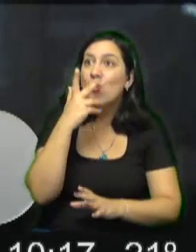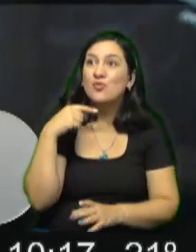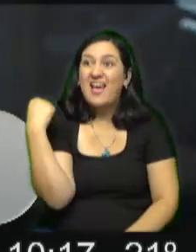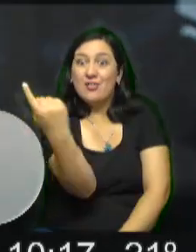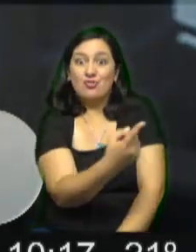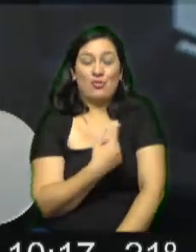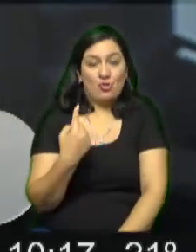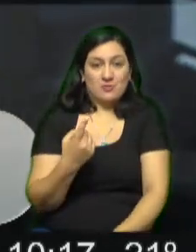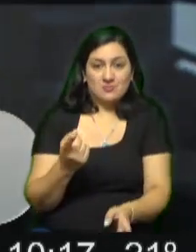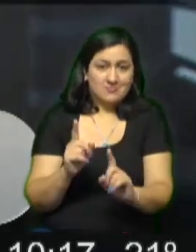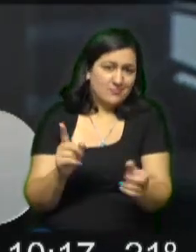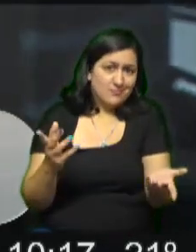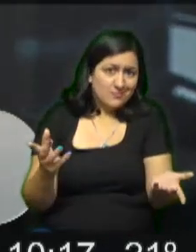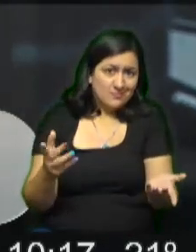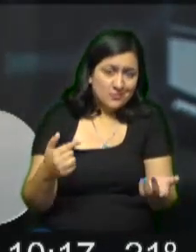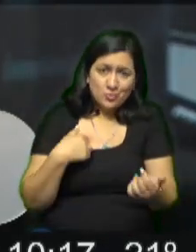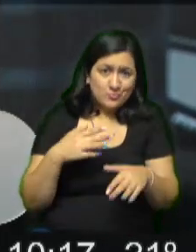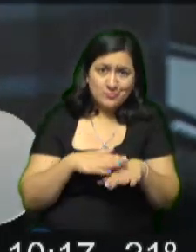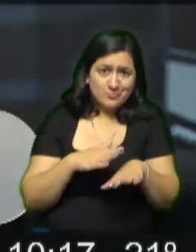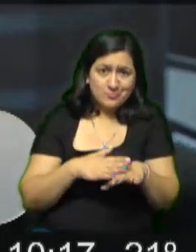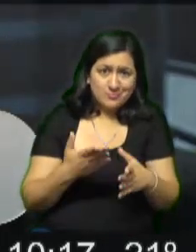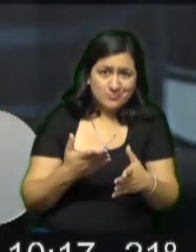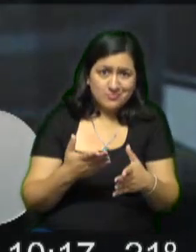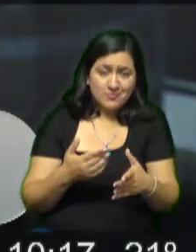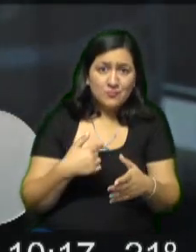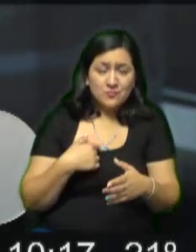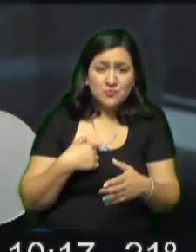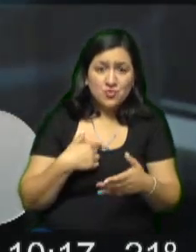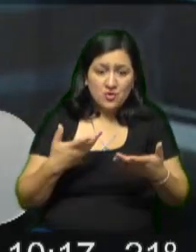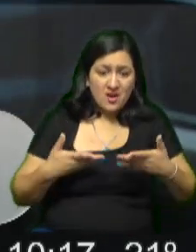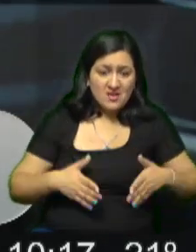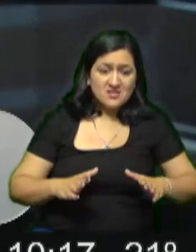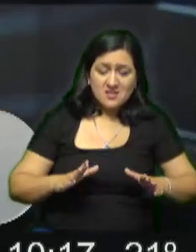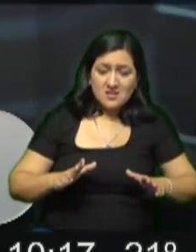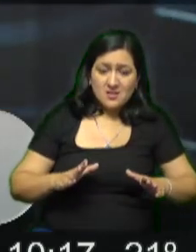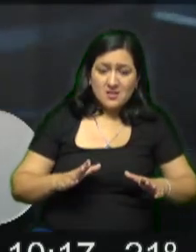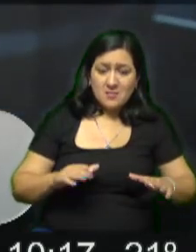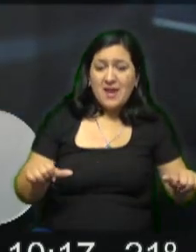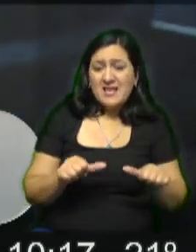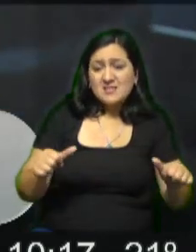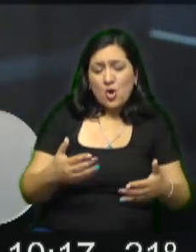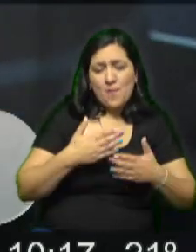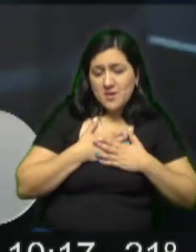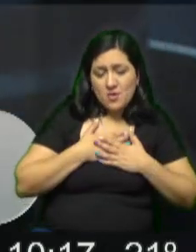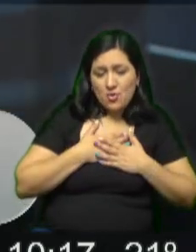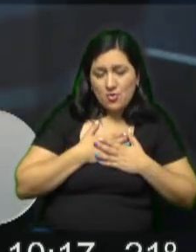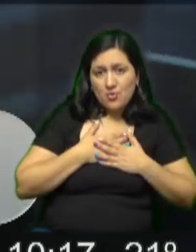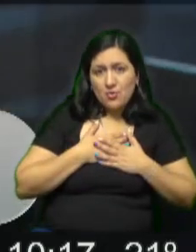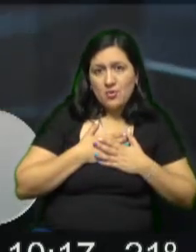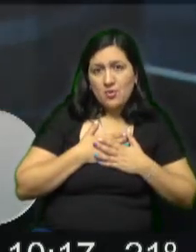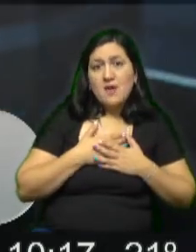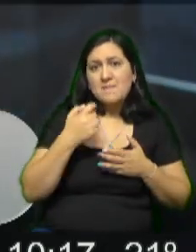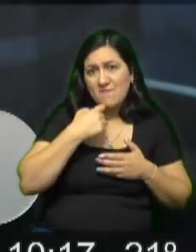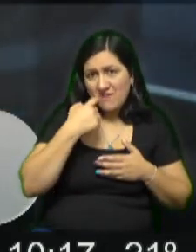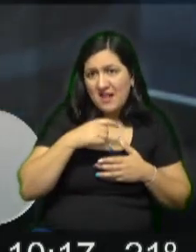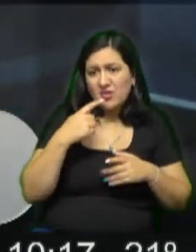qué le gusta a los demás. Tampoco uno tiene por qué hacer lo que le gustan a los demás. Yo nací para hacer lo que tengo que hacer, las canciones que hice, las que todavía me quedan